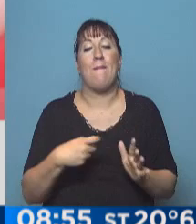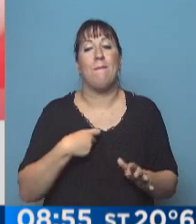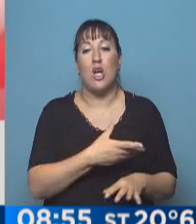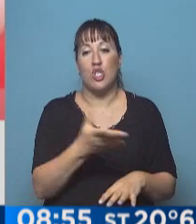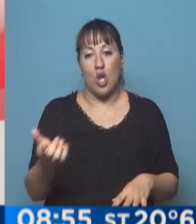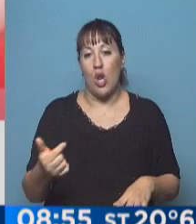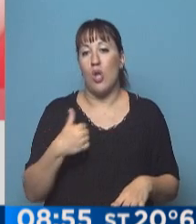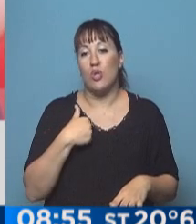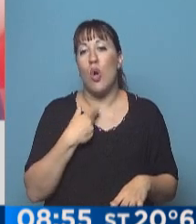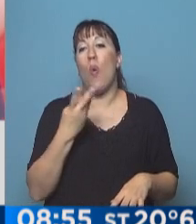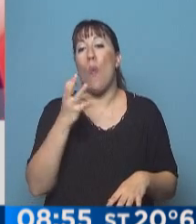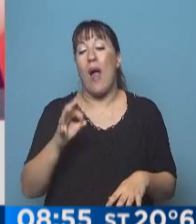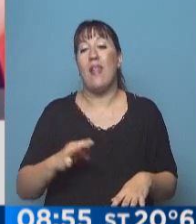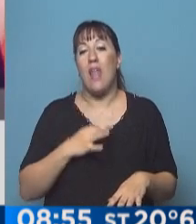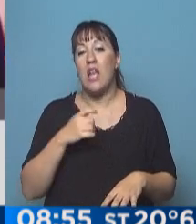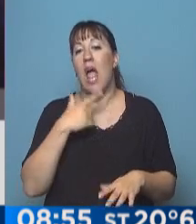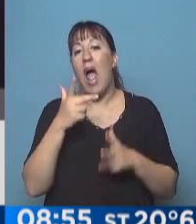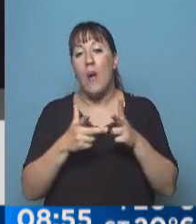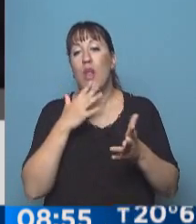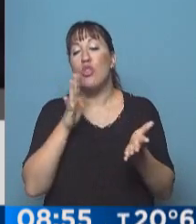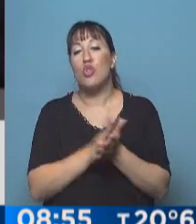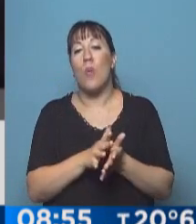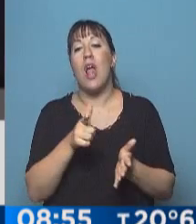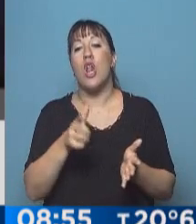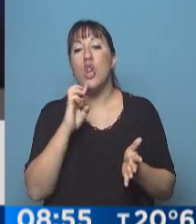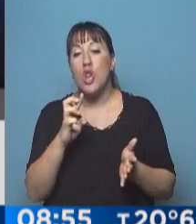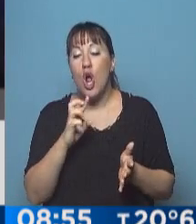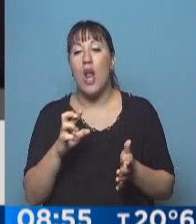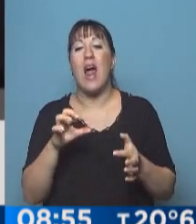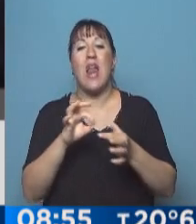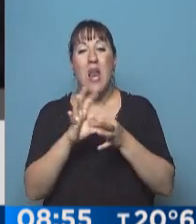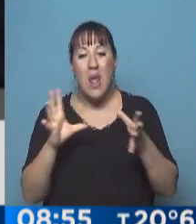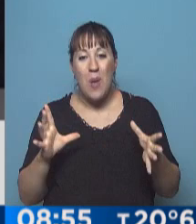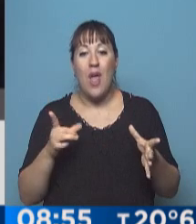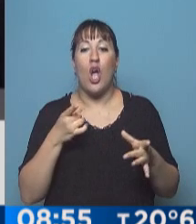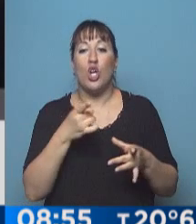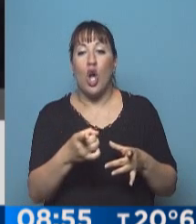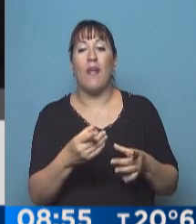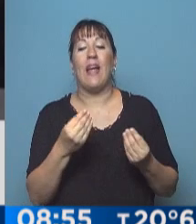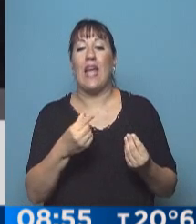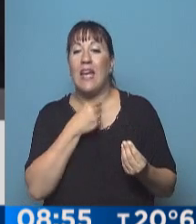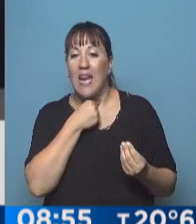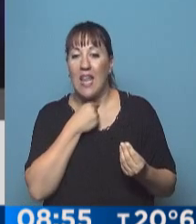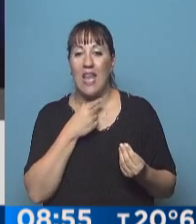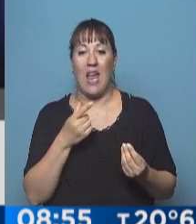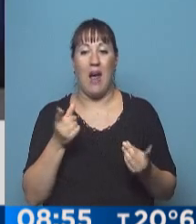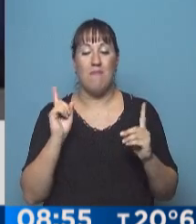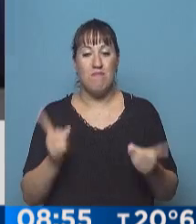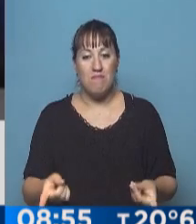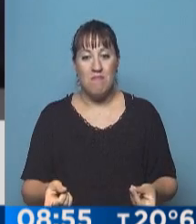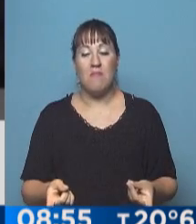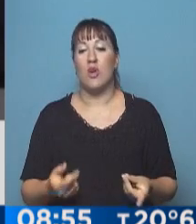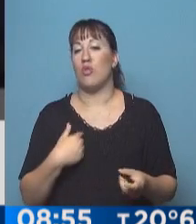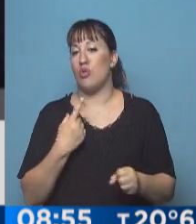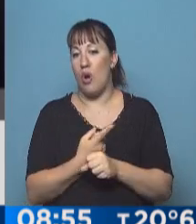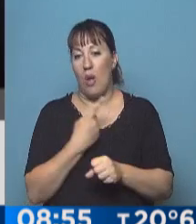años hablando del tipo de cambio flotante y libre, o sea, en contra de lo que querían la convertibilidad, en contra de lo que querían el tipo de cambio fijo. O sea, yo no